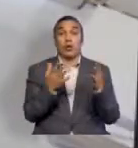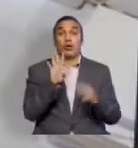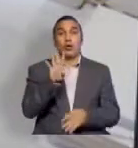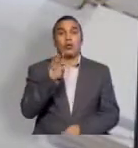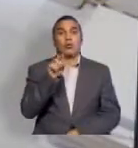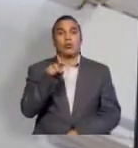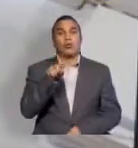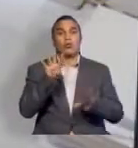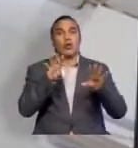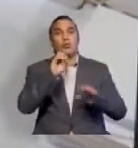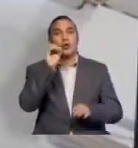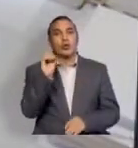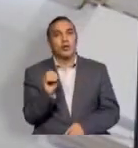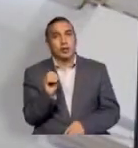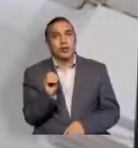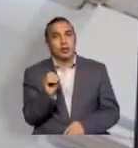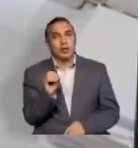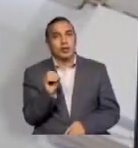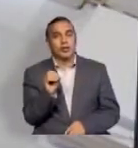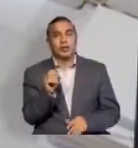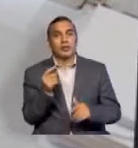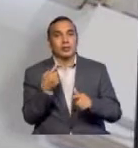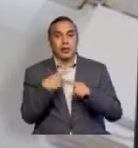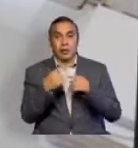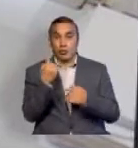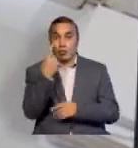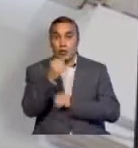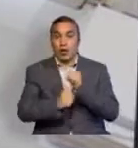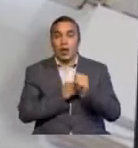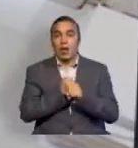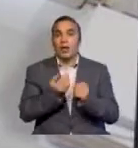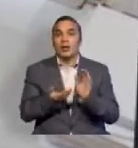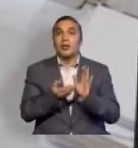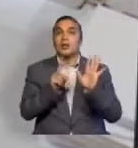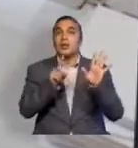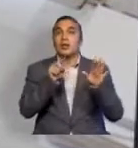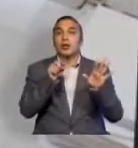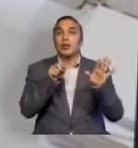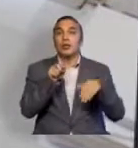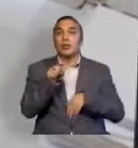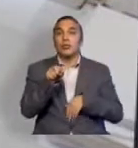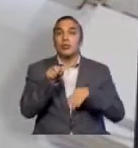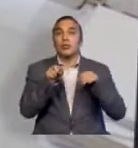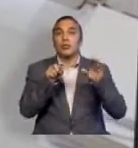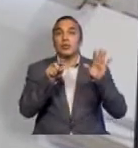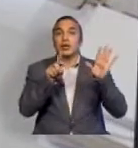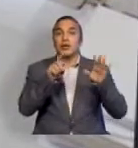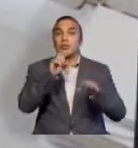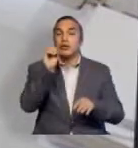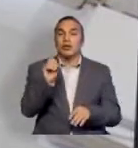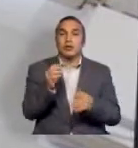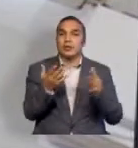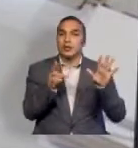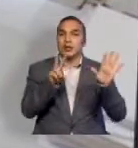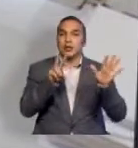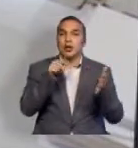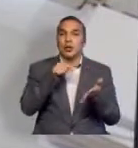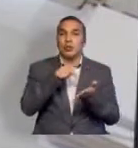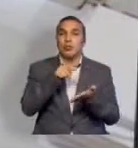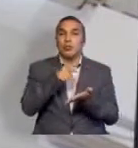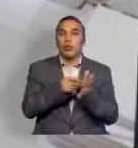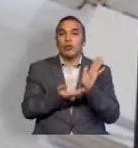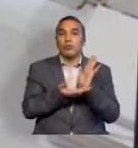49 por ciento sin embargo este año fue del 66 por ciento alrededor de 7 puntos de